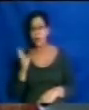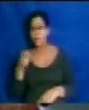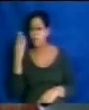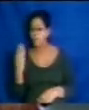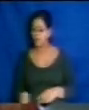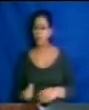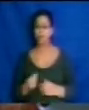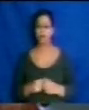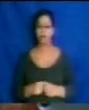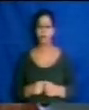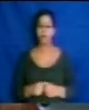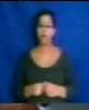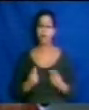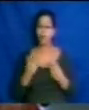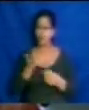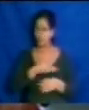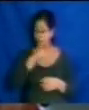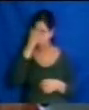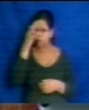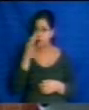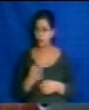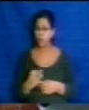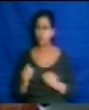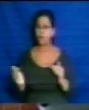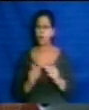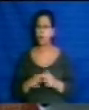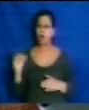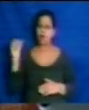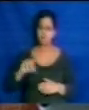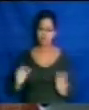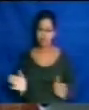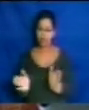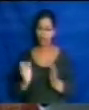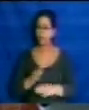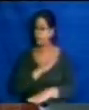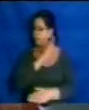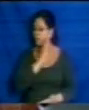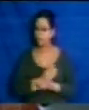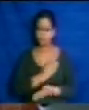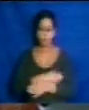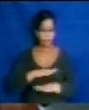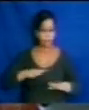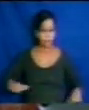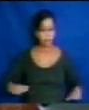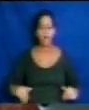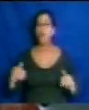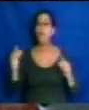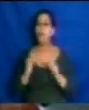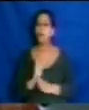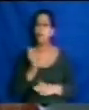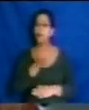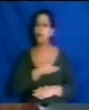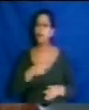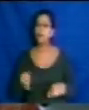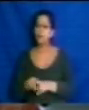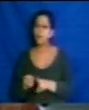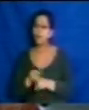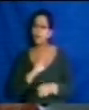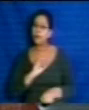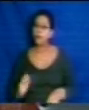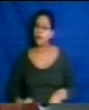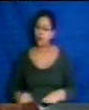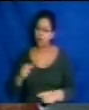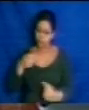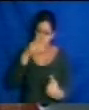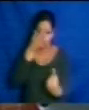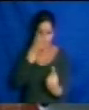nuestros compatriotas. Creemos que también los malos tratos deben de cesar y creemos que nuestros compatriotas merecen un trato